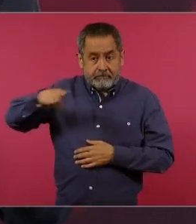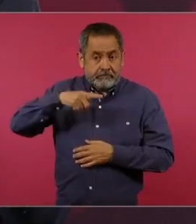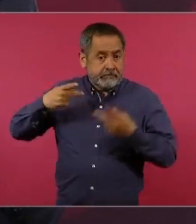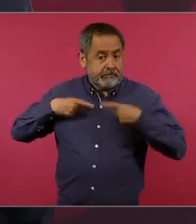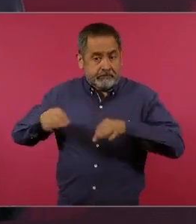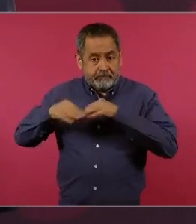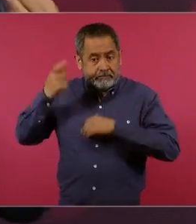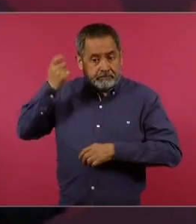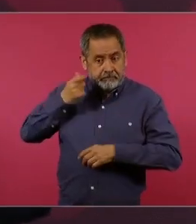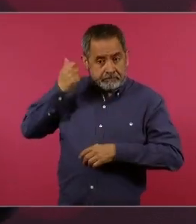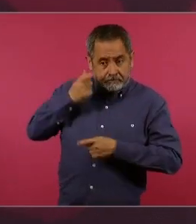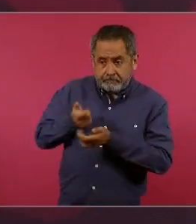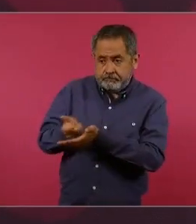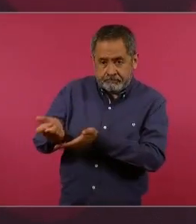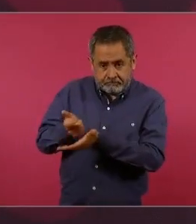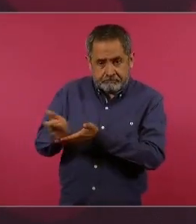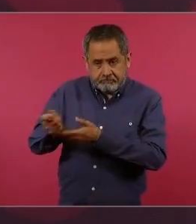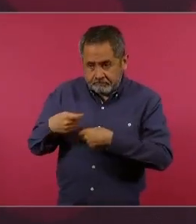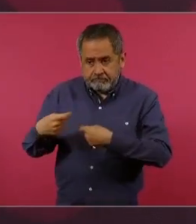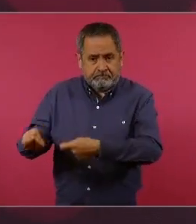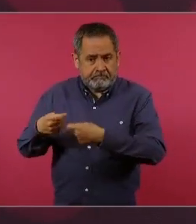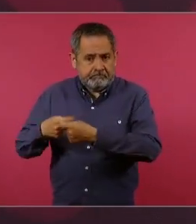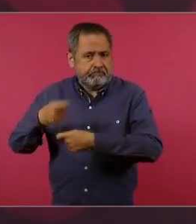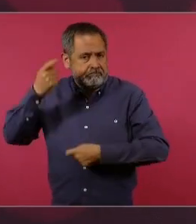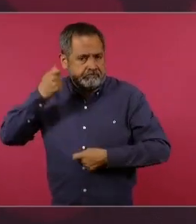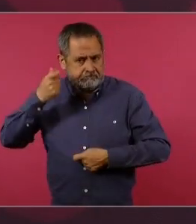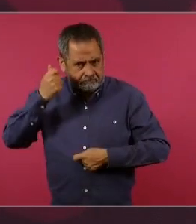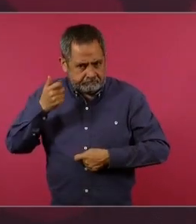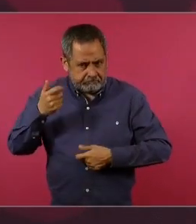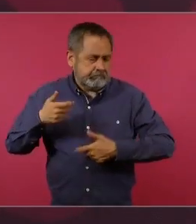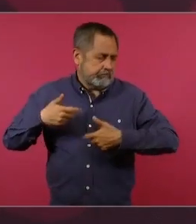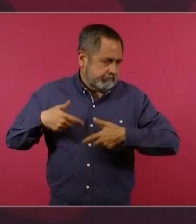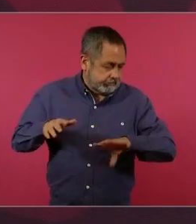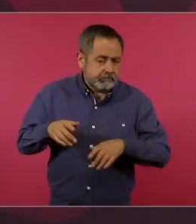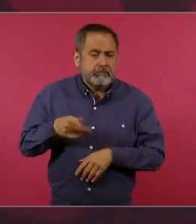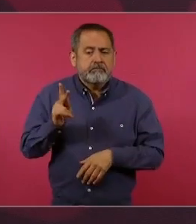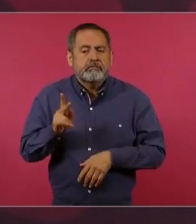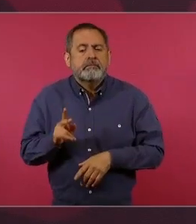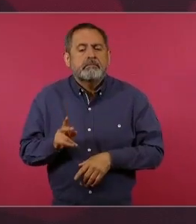trabajadores. Pero aún así, de todas formas,